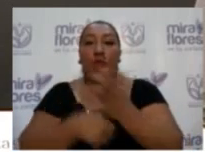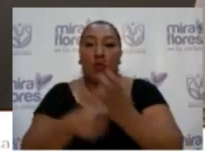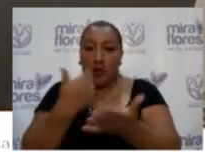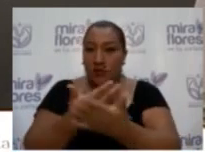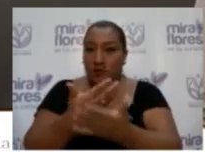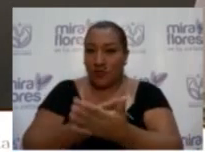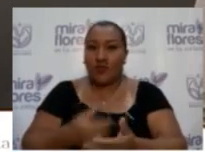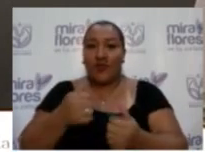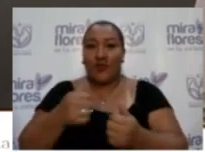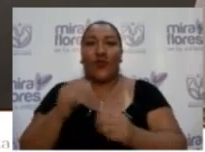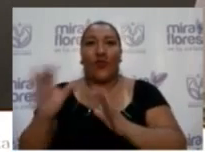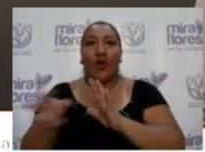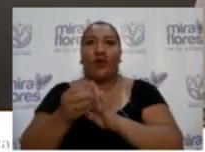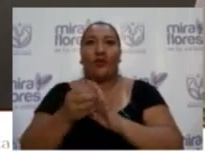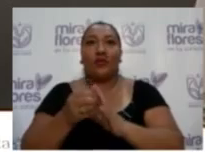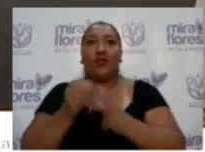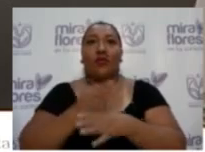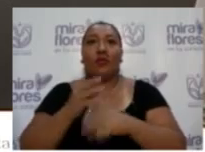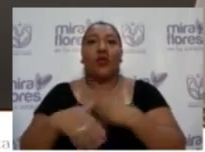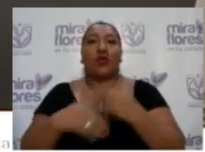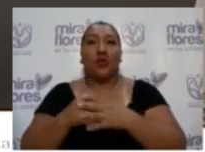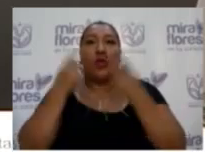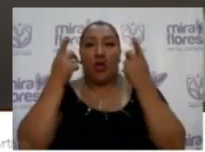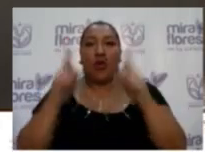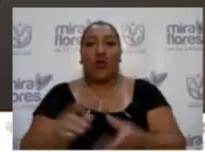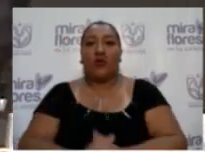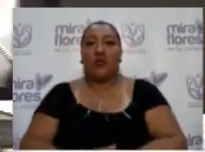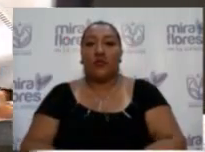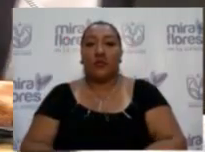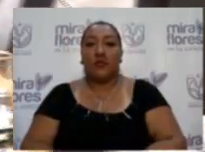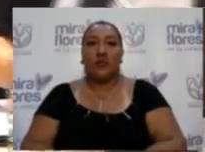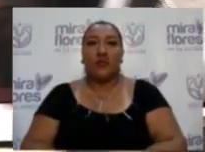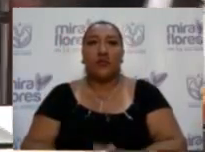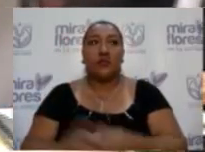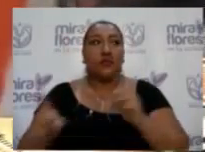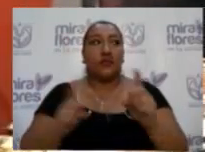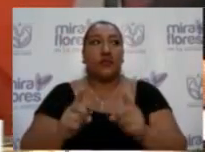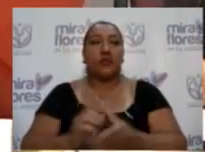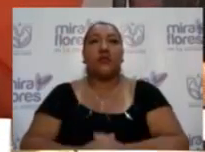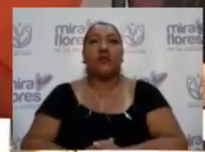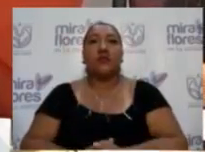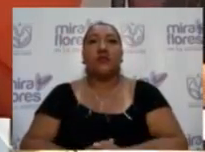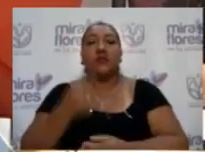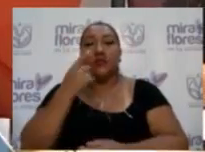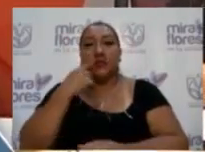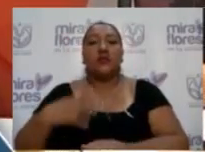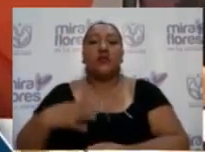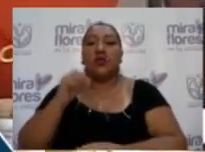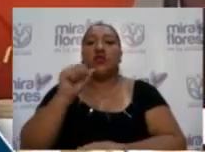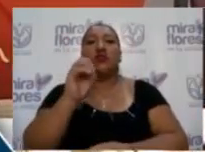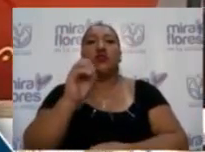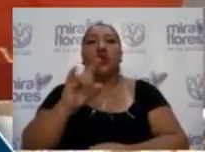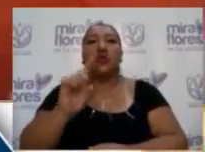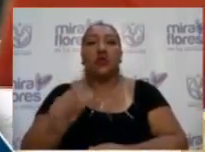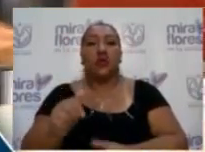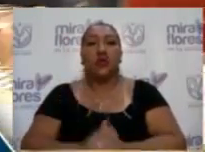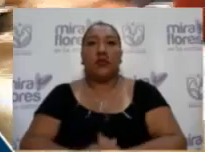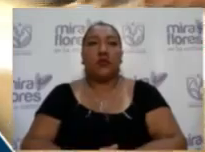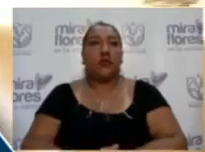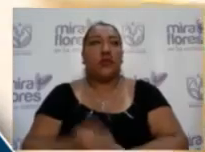que obra como anexo y que forma parte del presente acuerdo. Al debate. Señor Sousa ha pedido el uso de la